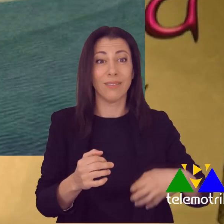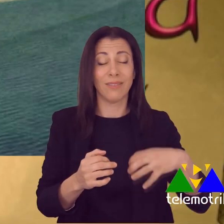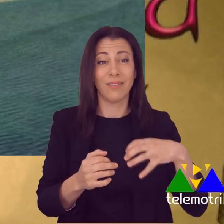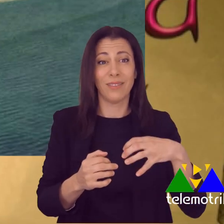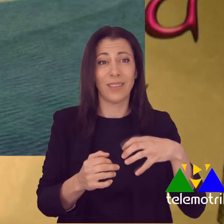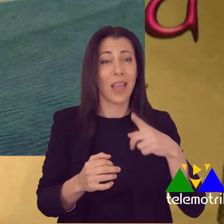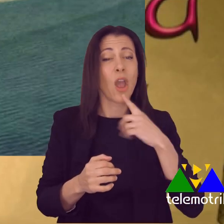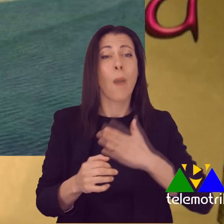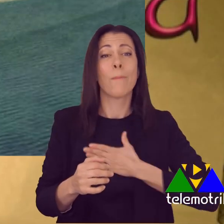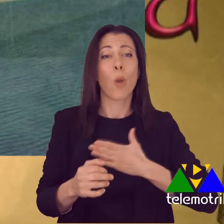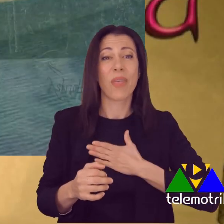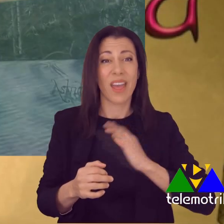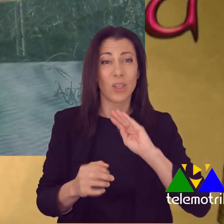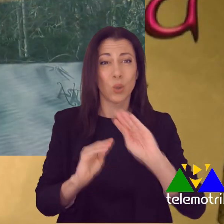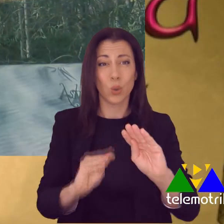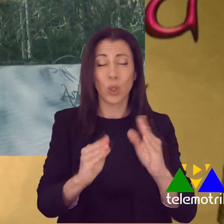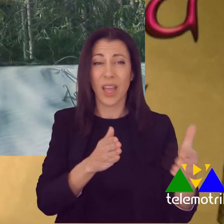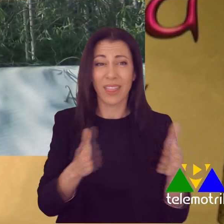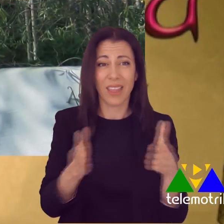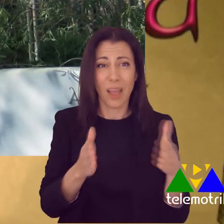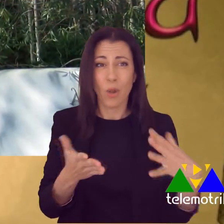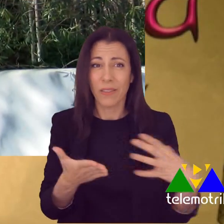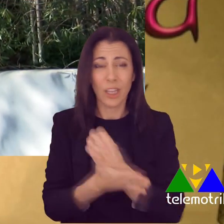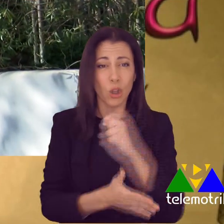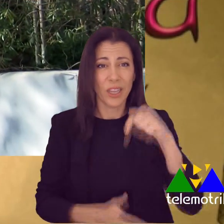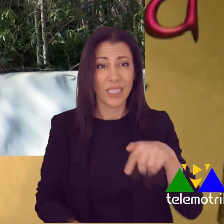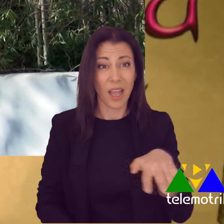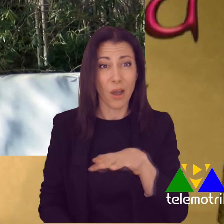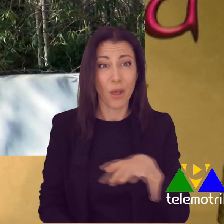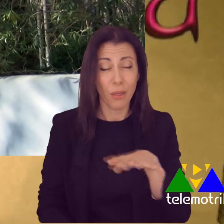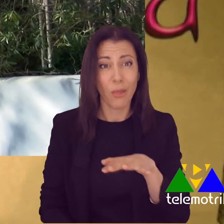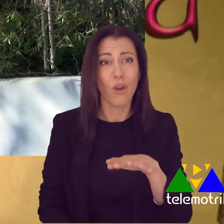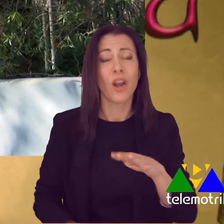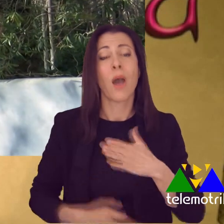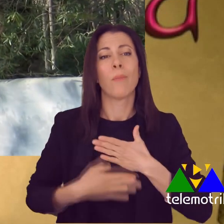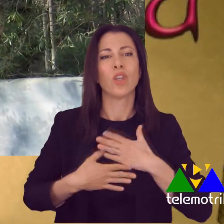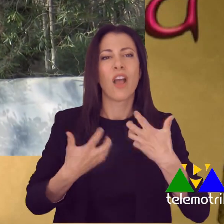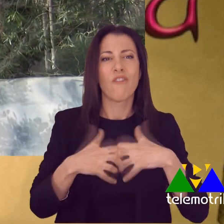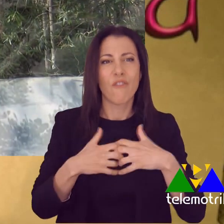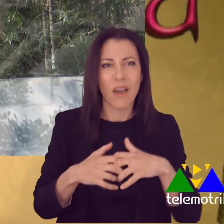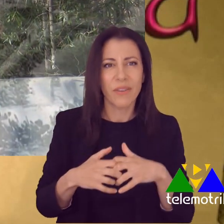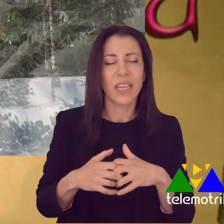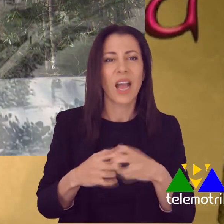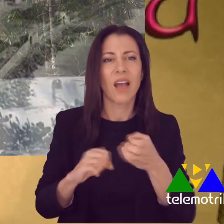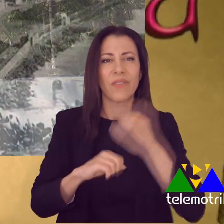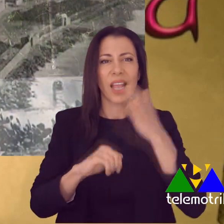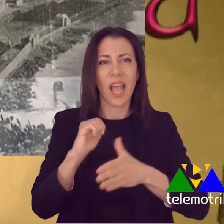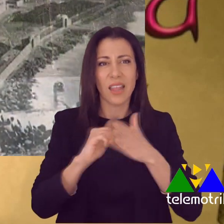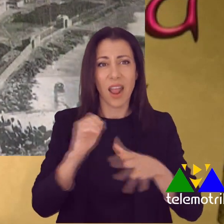el gran propietario de tierra en esa época de toda esta zona, propietario de una fábrica de caña de